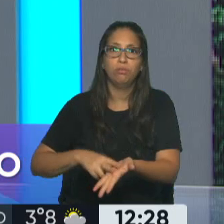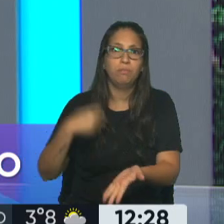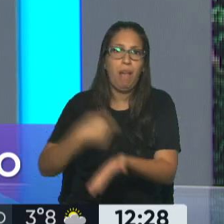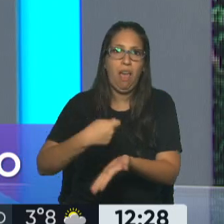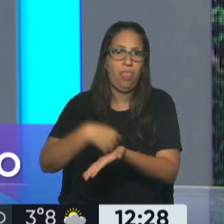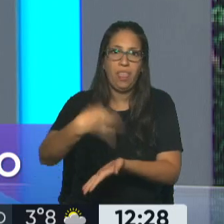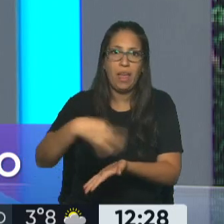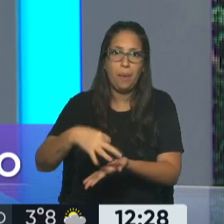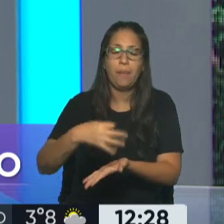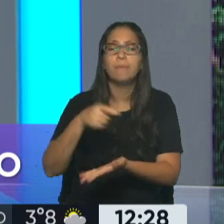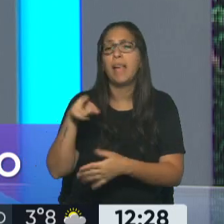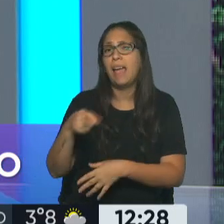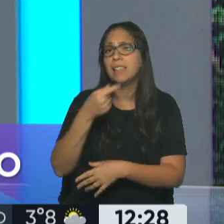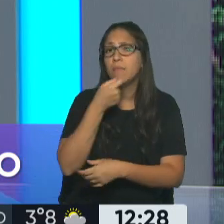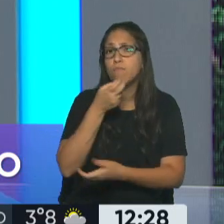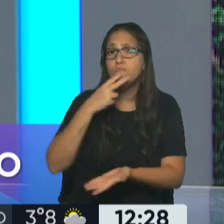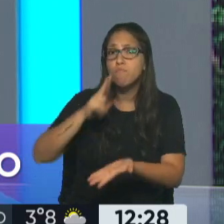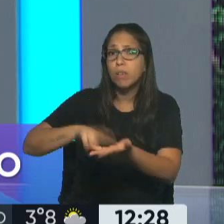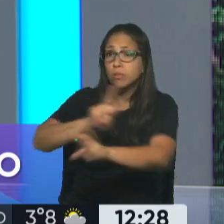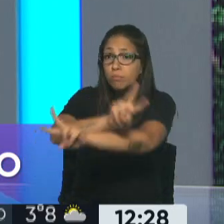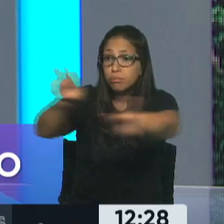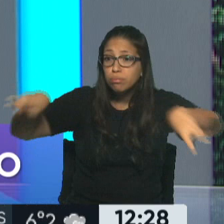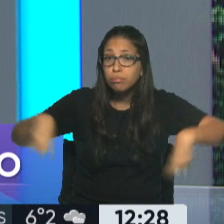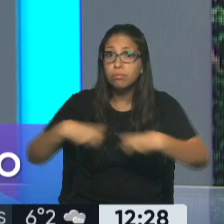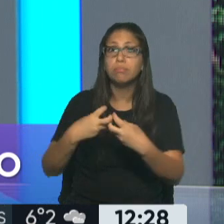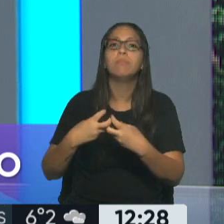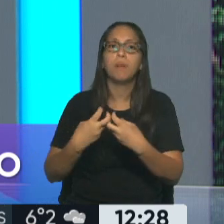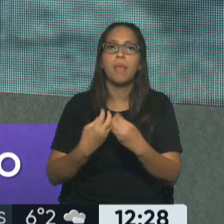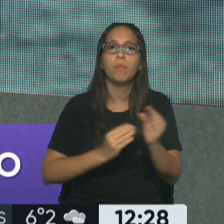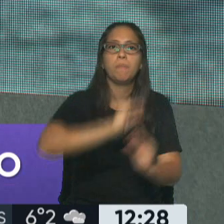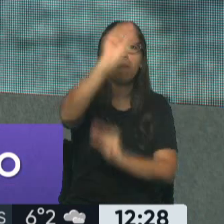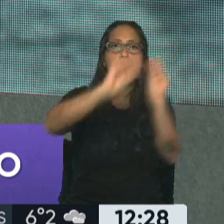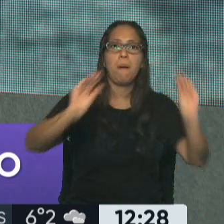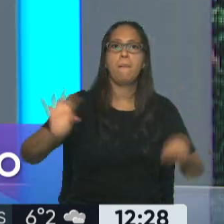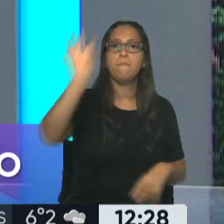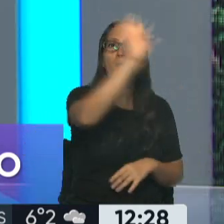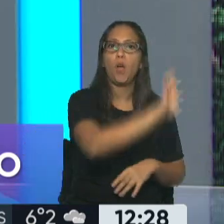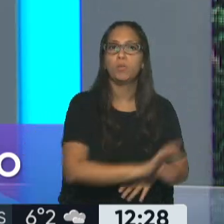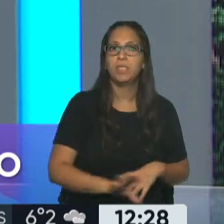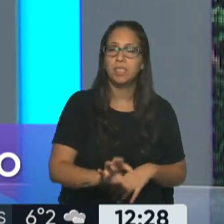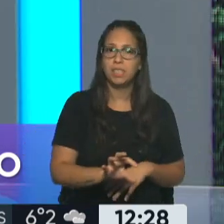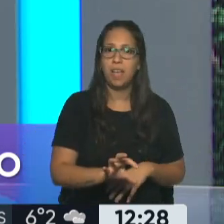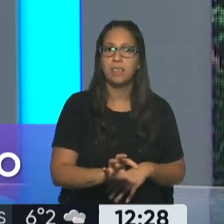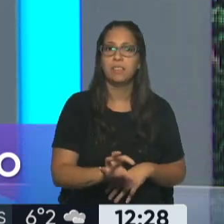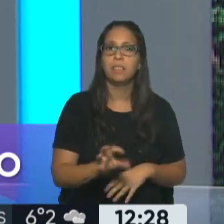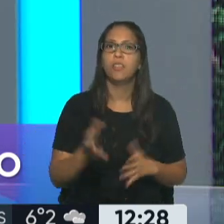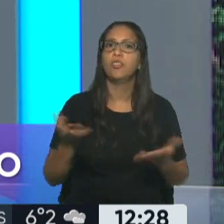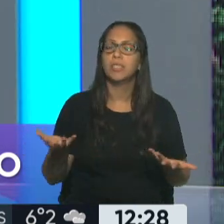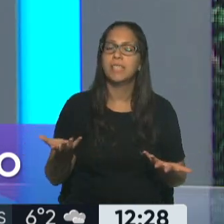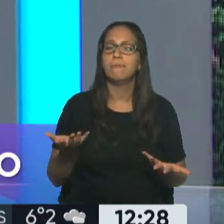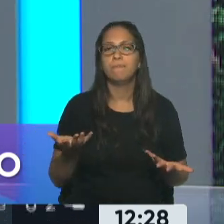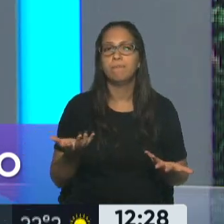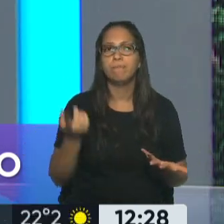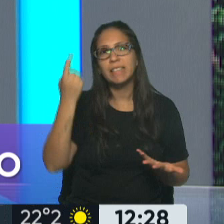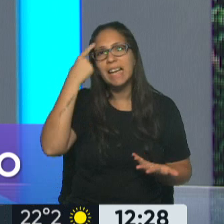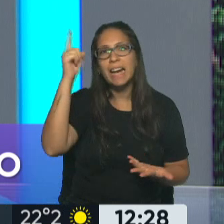las provincias le corresponde un poco más del 50%. Mucha plata. Sí, y están necesitando, se calcula que